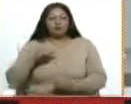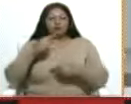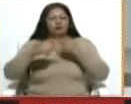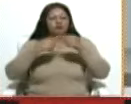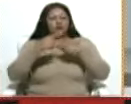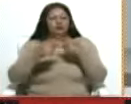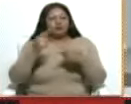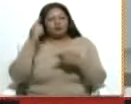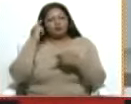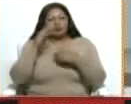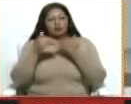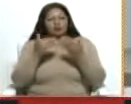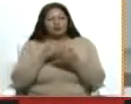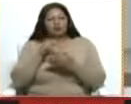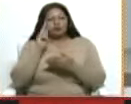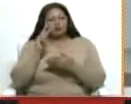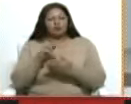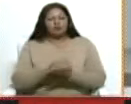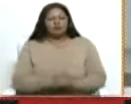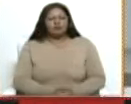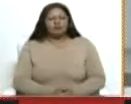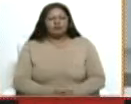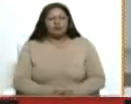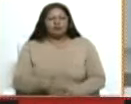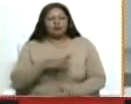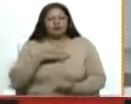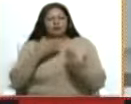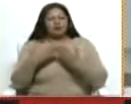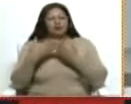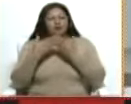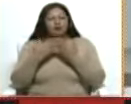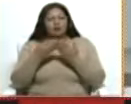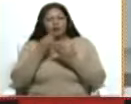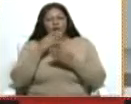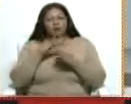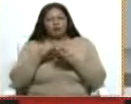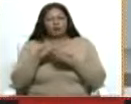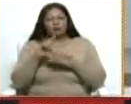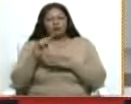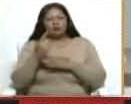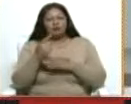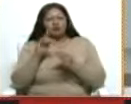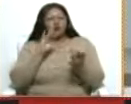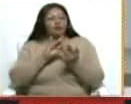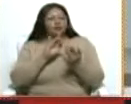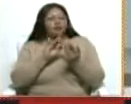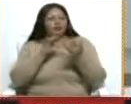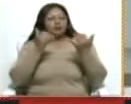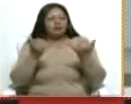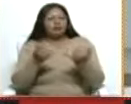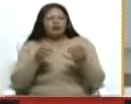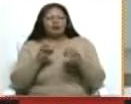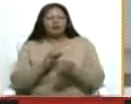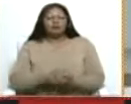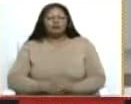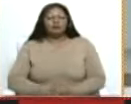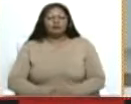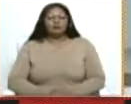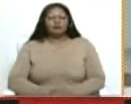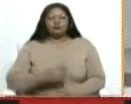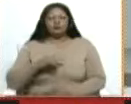que se busca reforzar desde la escuela, porque principalmente, bueno, el primer contacto con la